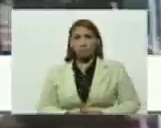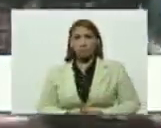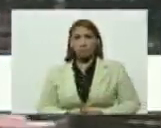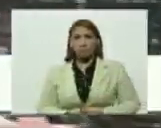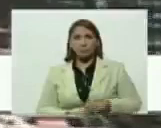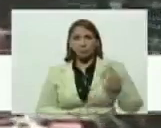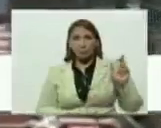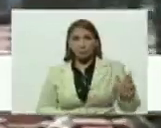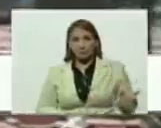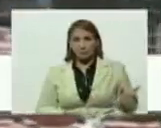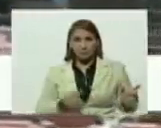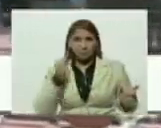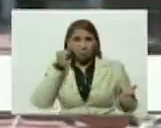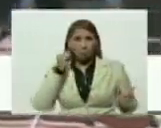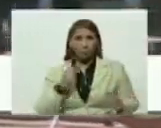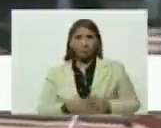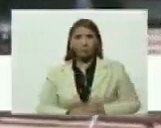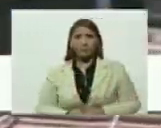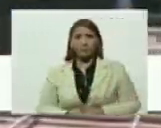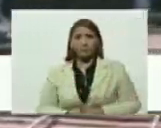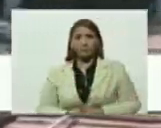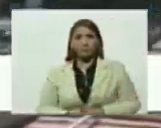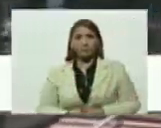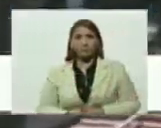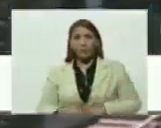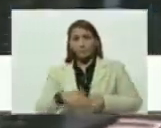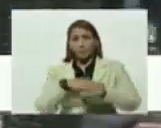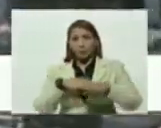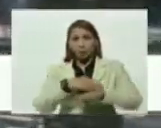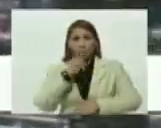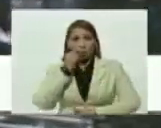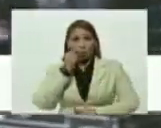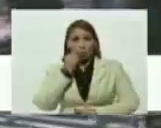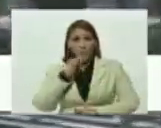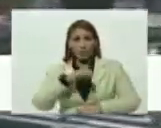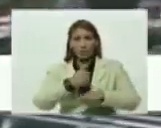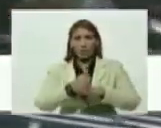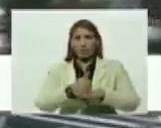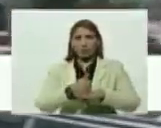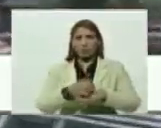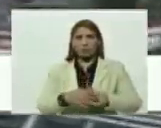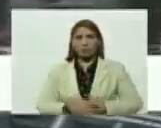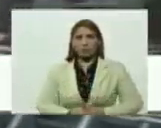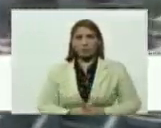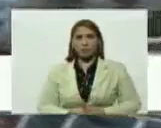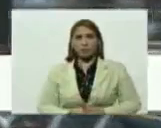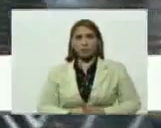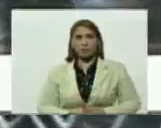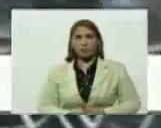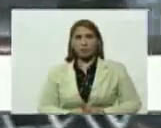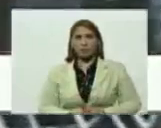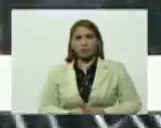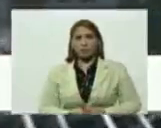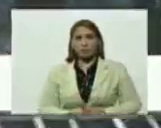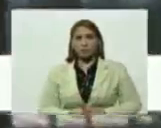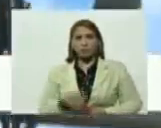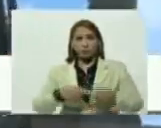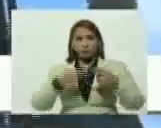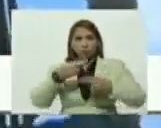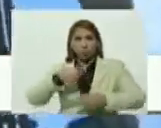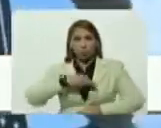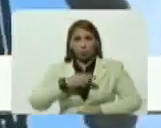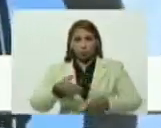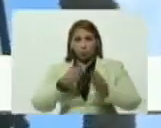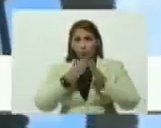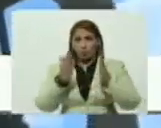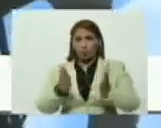Romero, que es el director de la escuela del joven constructor, que estamos construyendo nuestras viviendas, la vivienda del